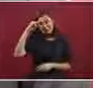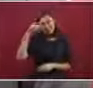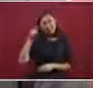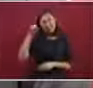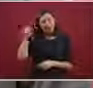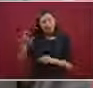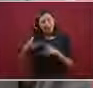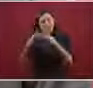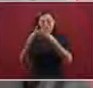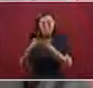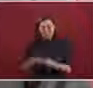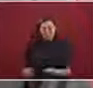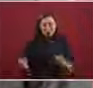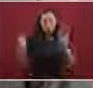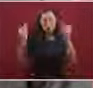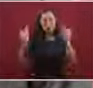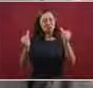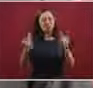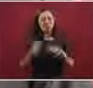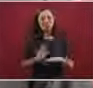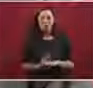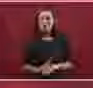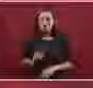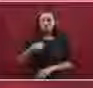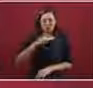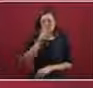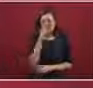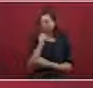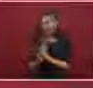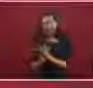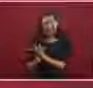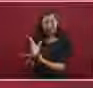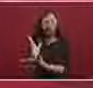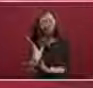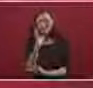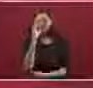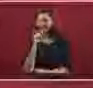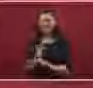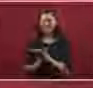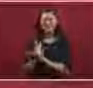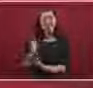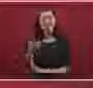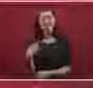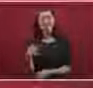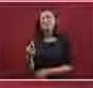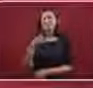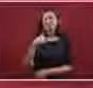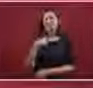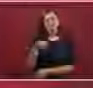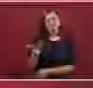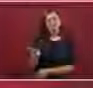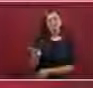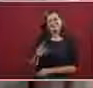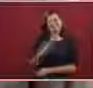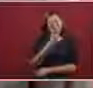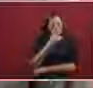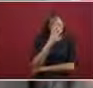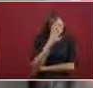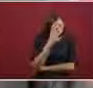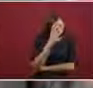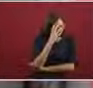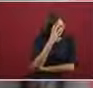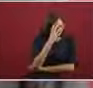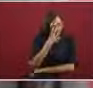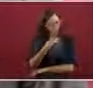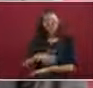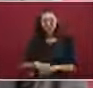Yo no podía meterme, pero era una vergüenza ¿Y espera que